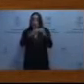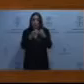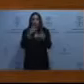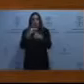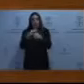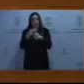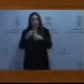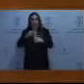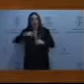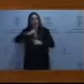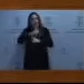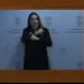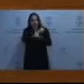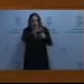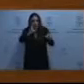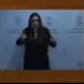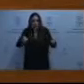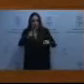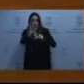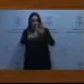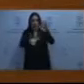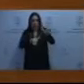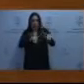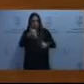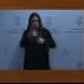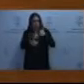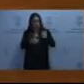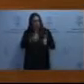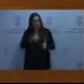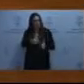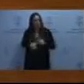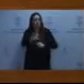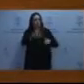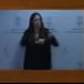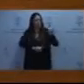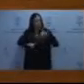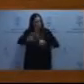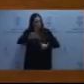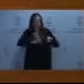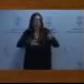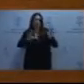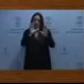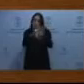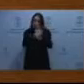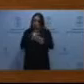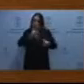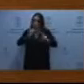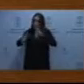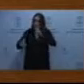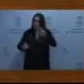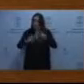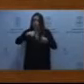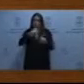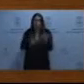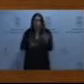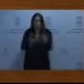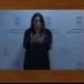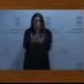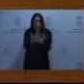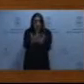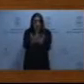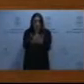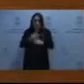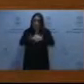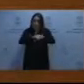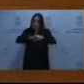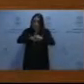advertimos que la convocatoria de oposiciones iba a traer problemas, conflictos y quejas, y solicitamos una serie de cambios en sus bases, en